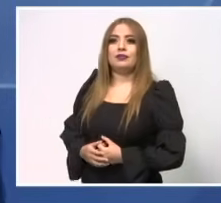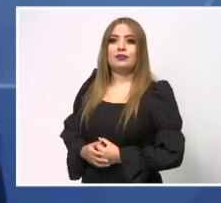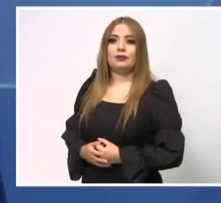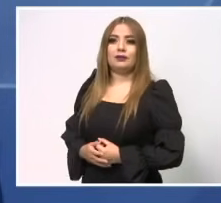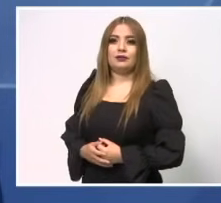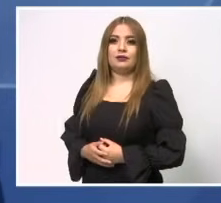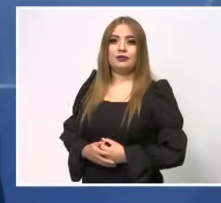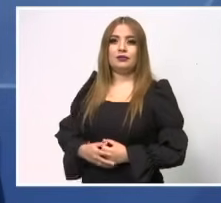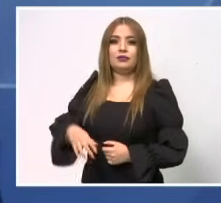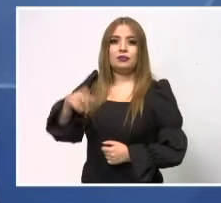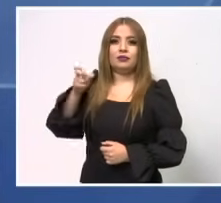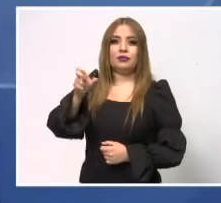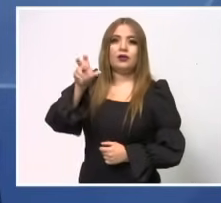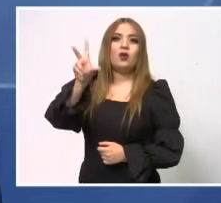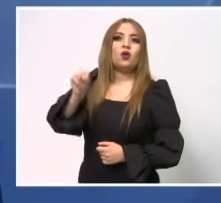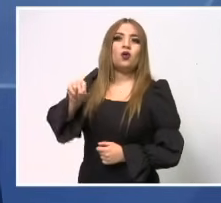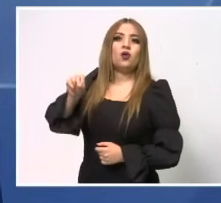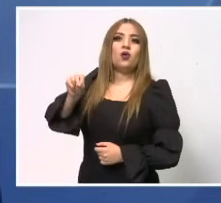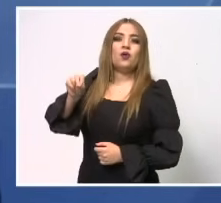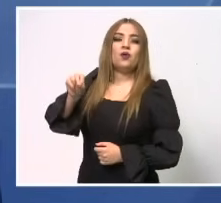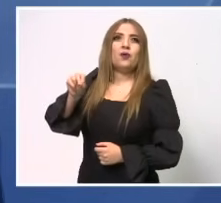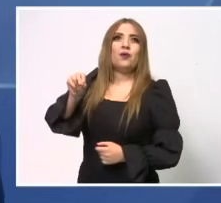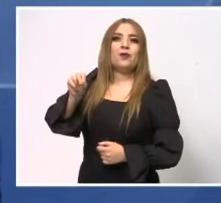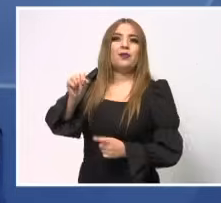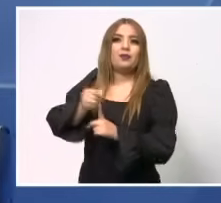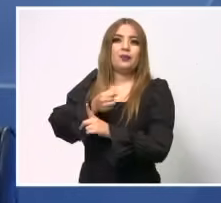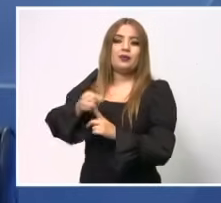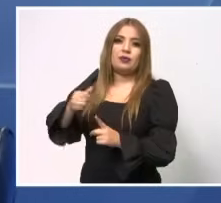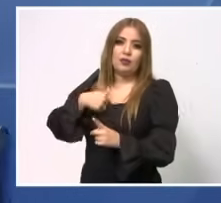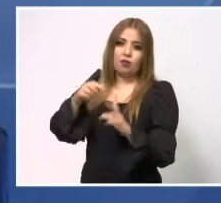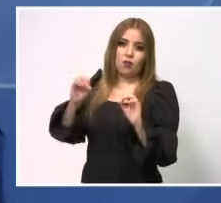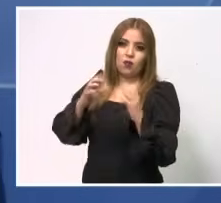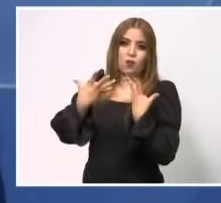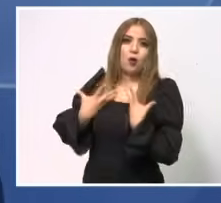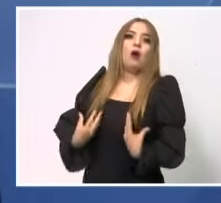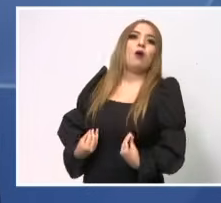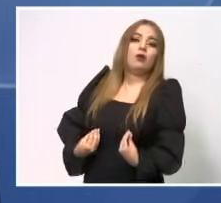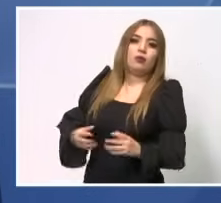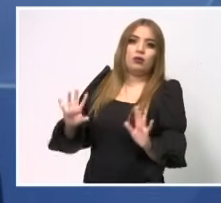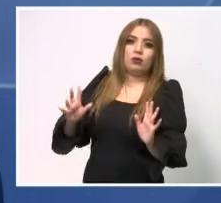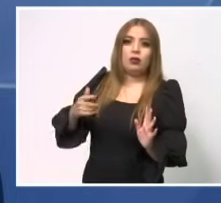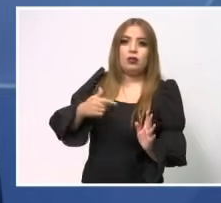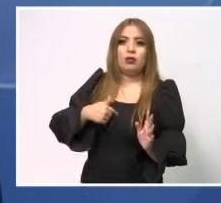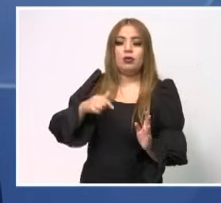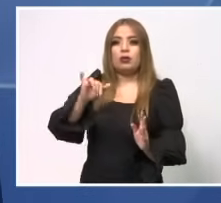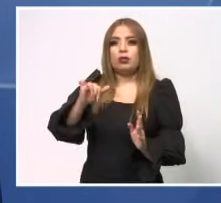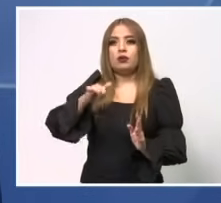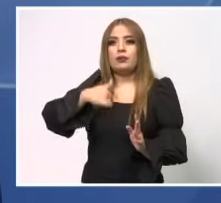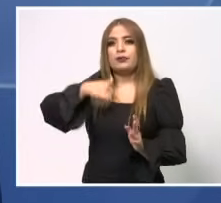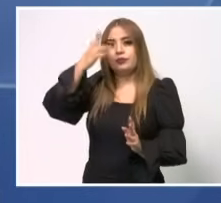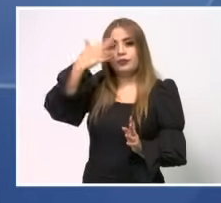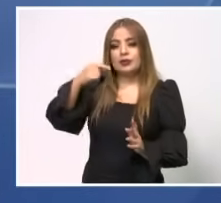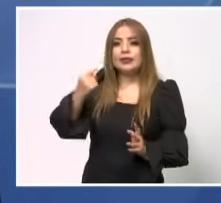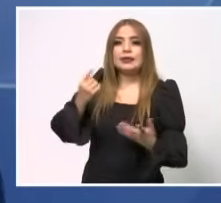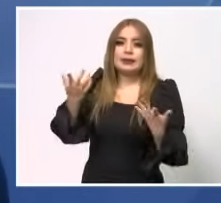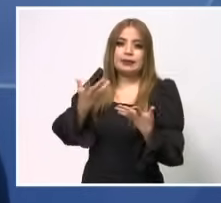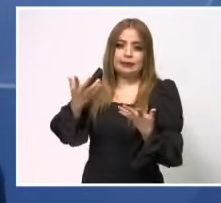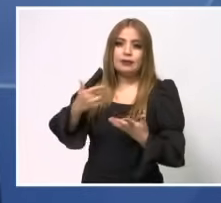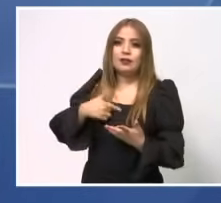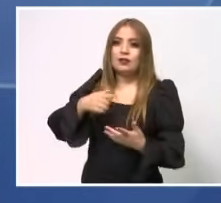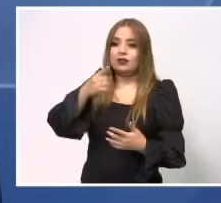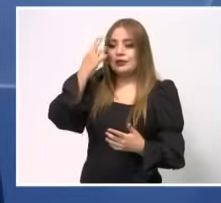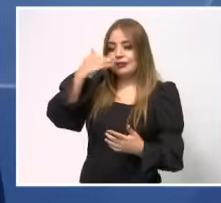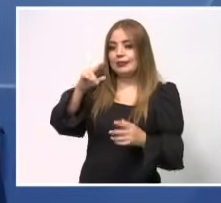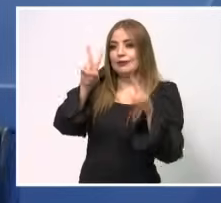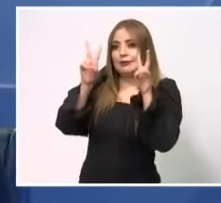la violencia no se justifica yo no me asusto es decir sé Dónde estoy parado y sé a lo que me dedico y sé que que hablo de